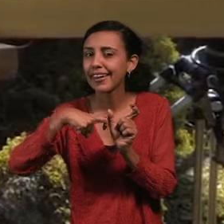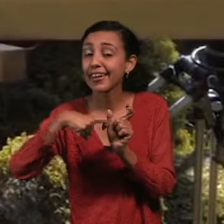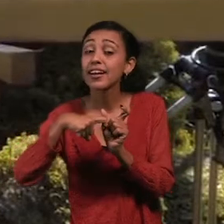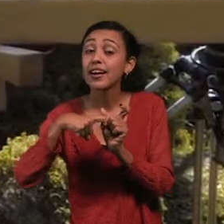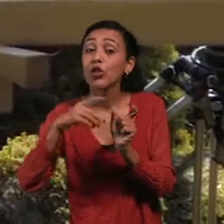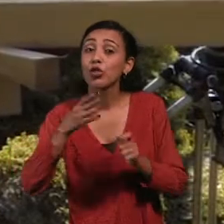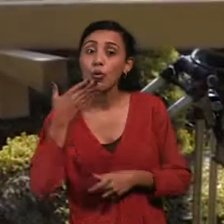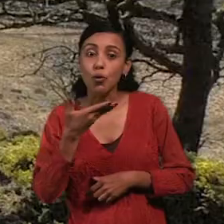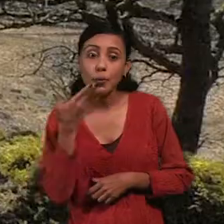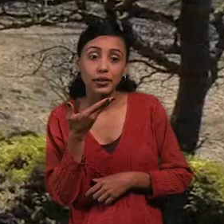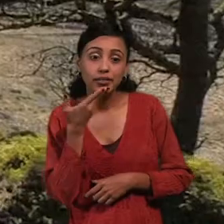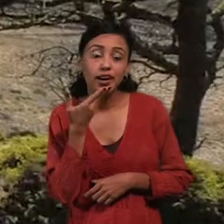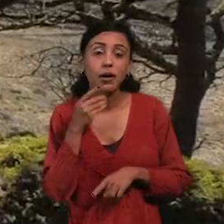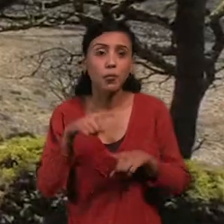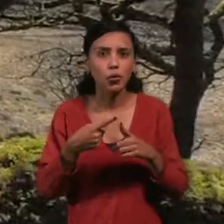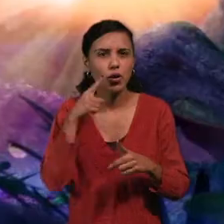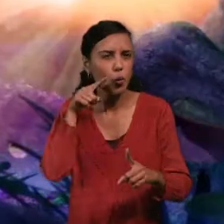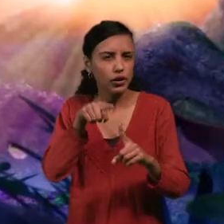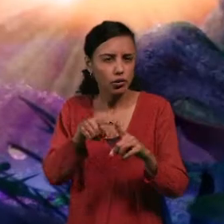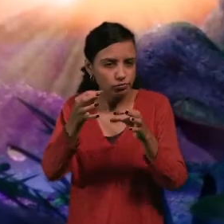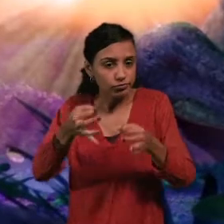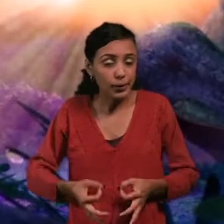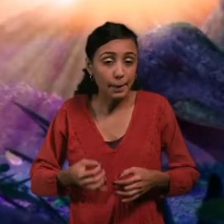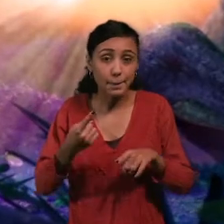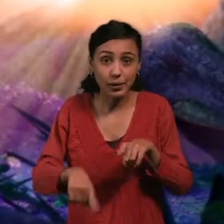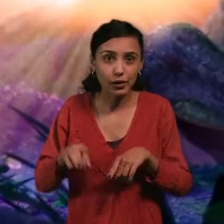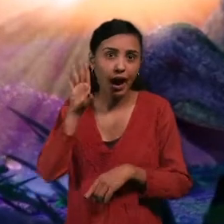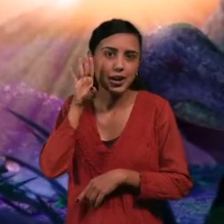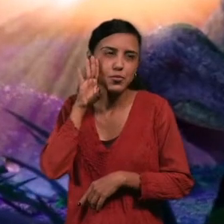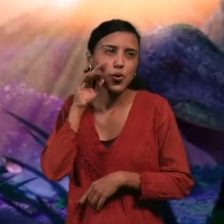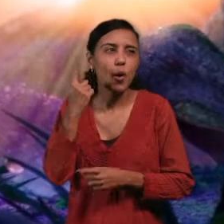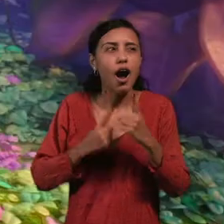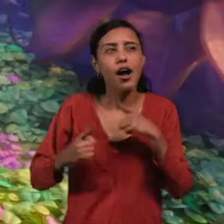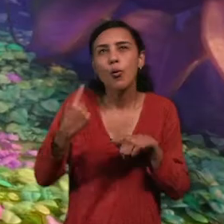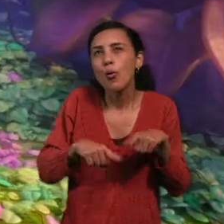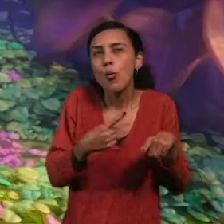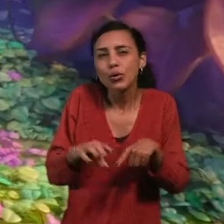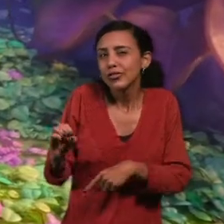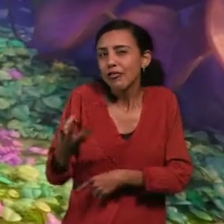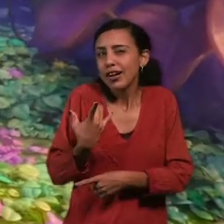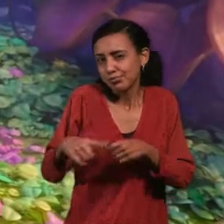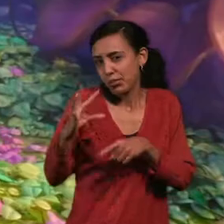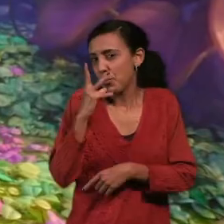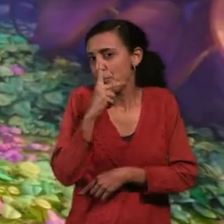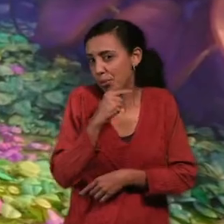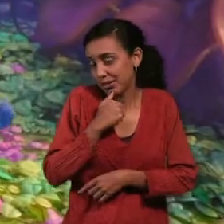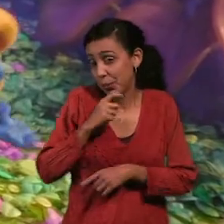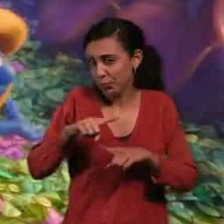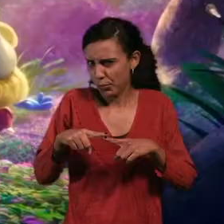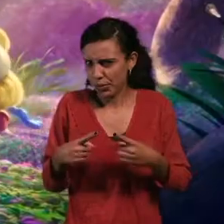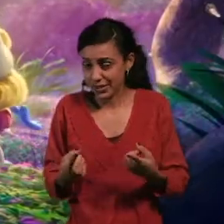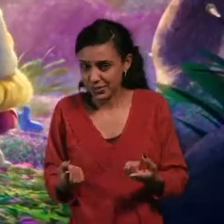al reflejo fiel y objetivo de la realidad y la animación a la recreación de mundos fantasiosos e increíbles.